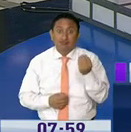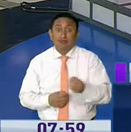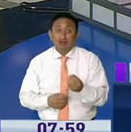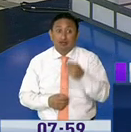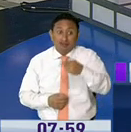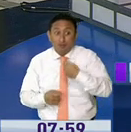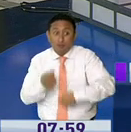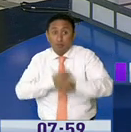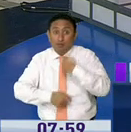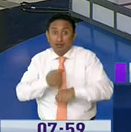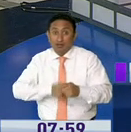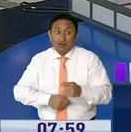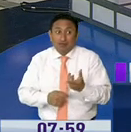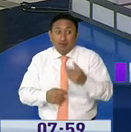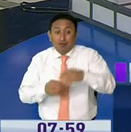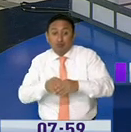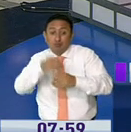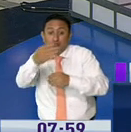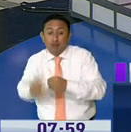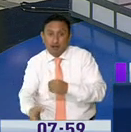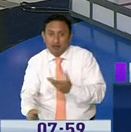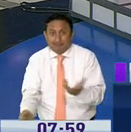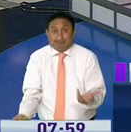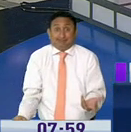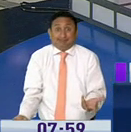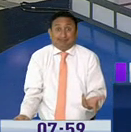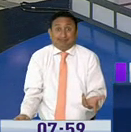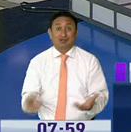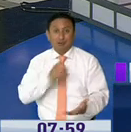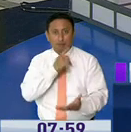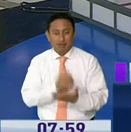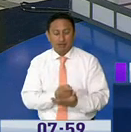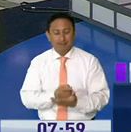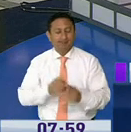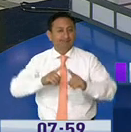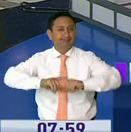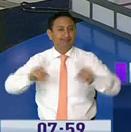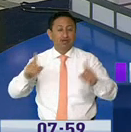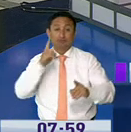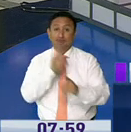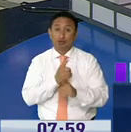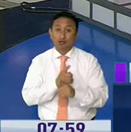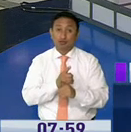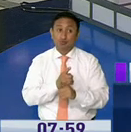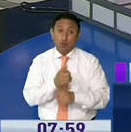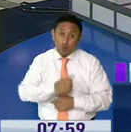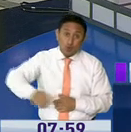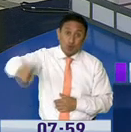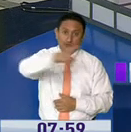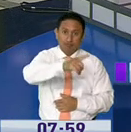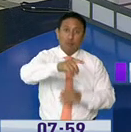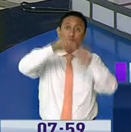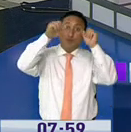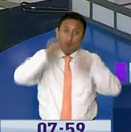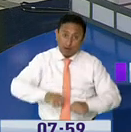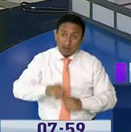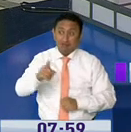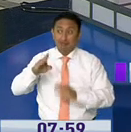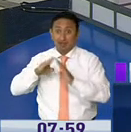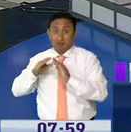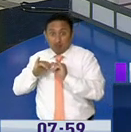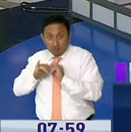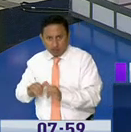vender ahí en los mercados, vender en los exteriores, o sea, es una realidad muy complicada. Por eso, desde los que pueden y deben quedarse en